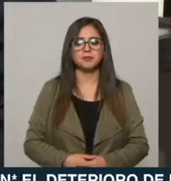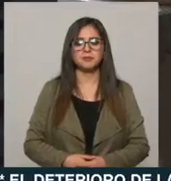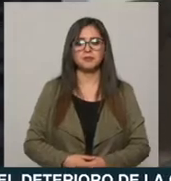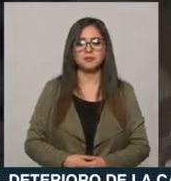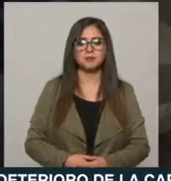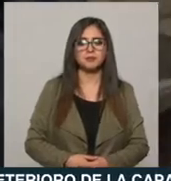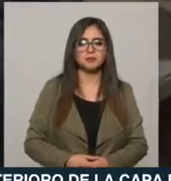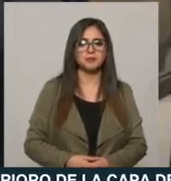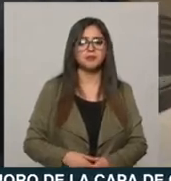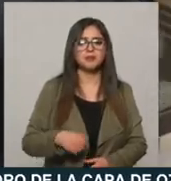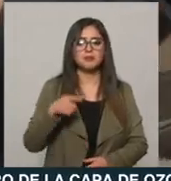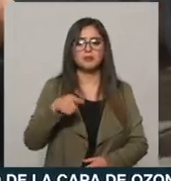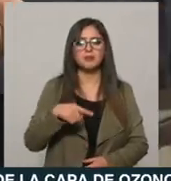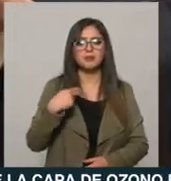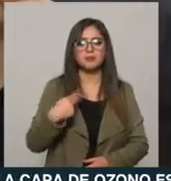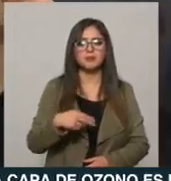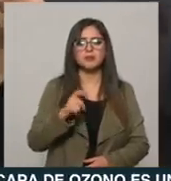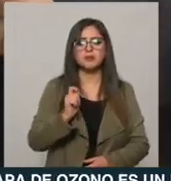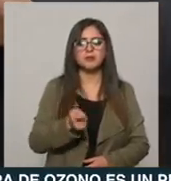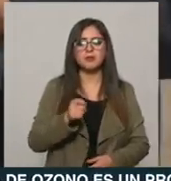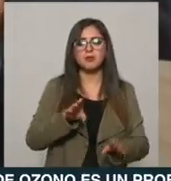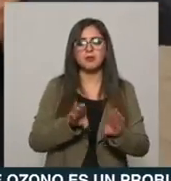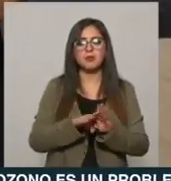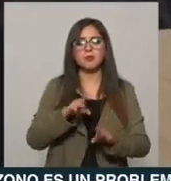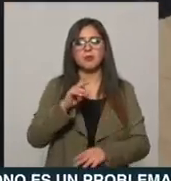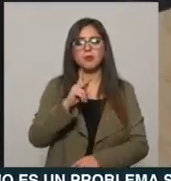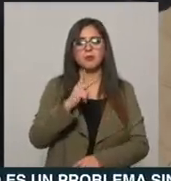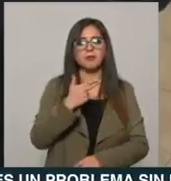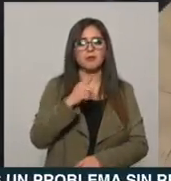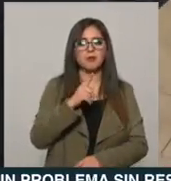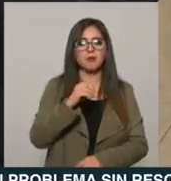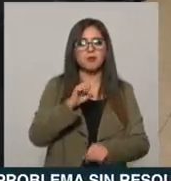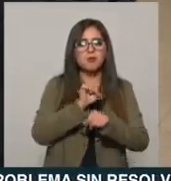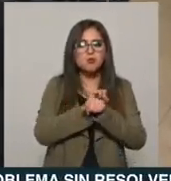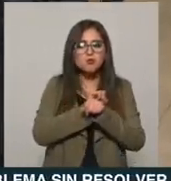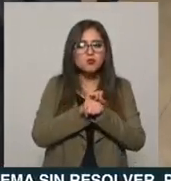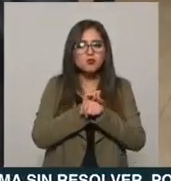nuevo australiano que le llamamos, está hecho de un fieltro suave.